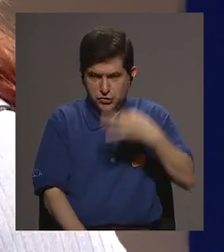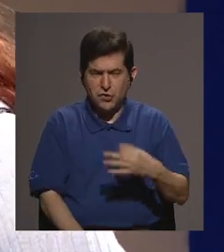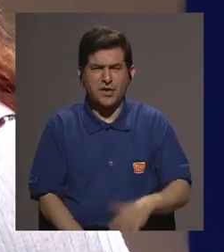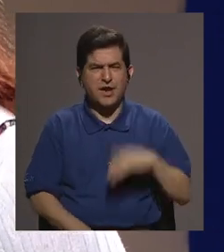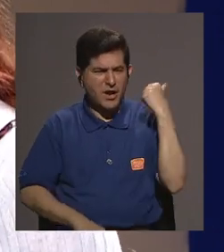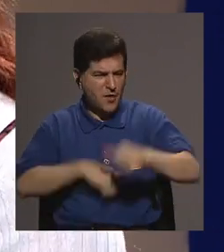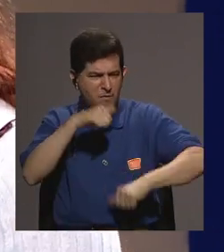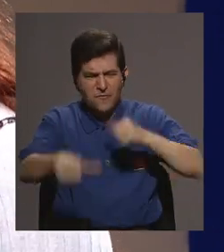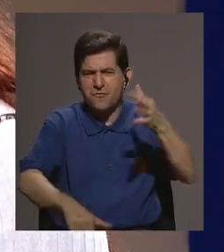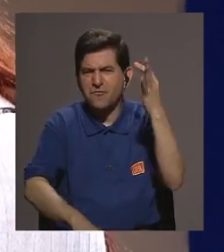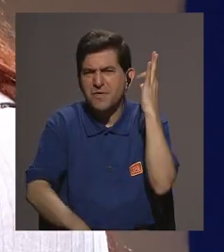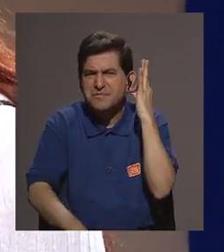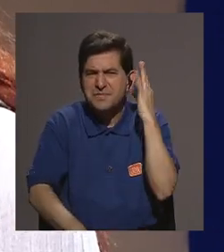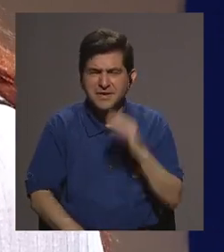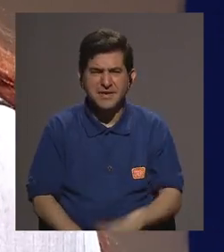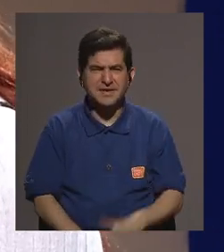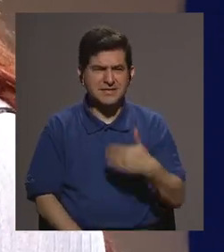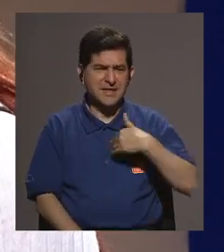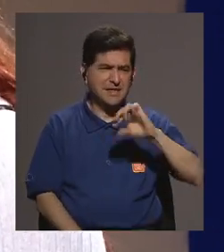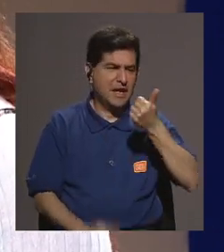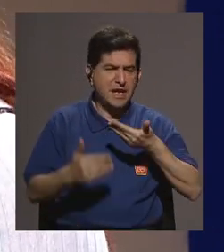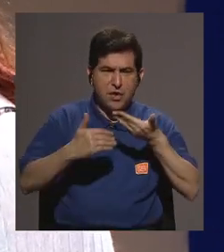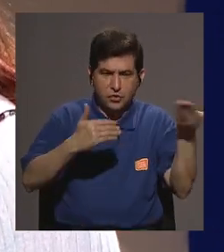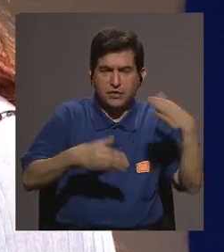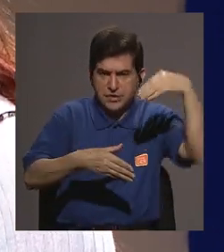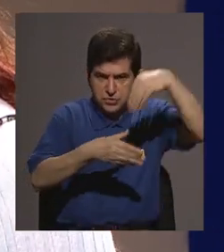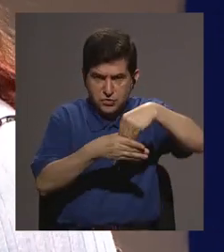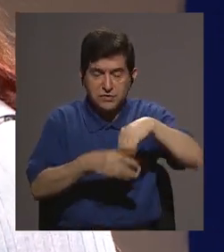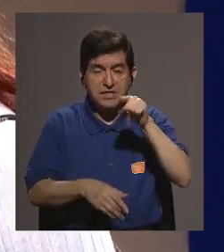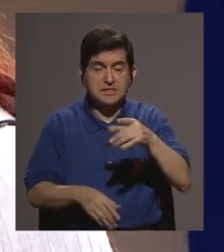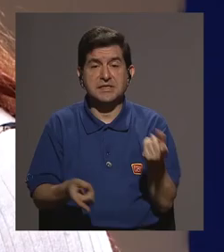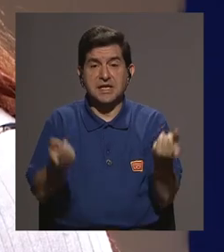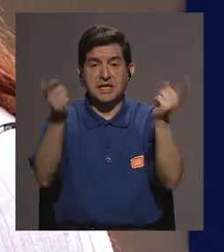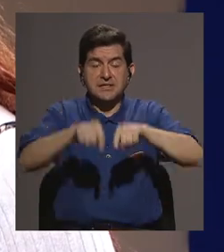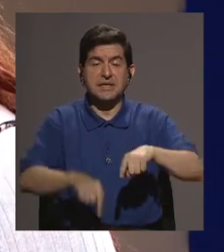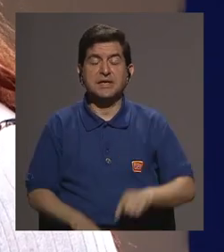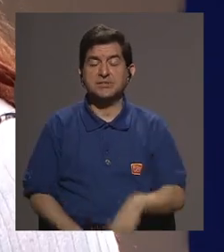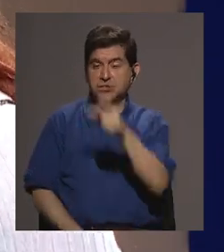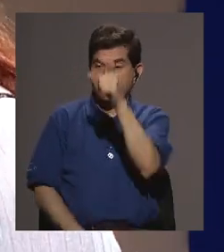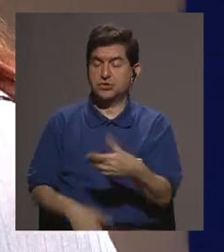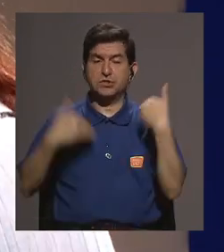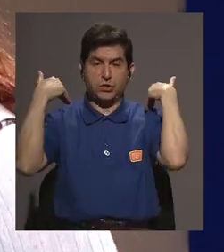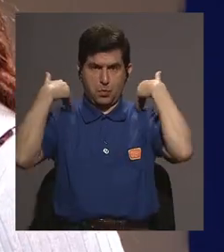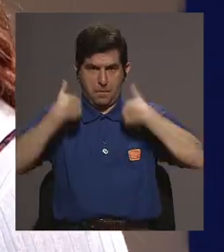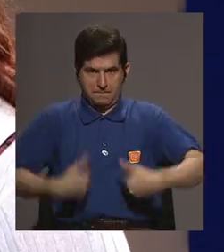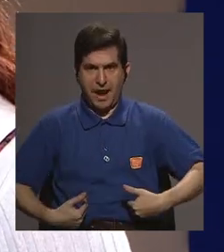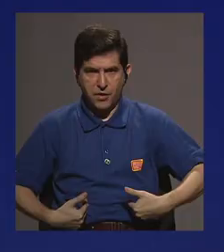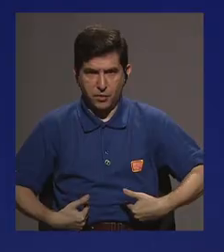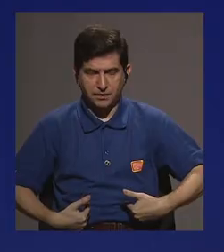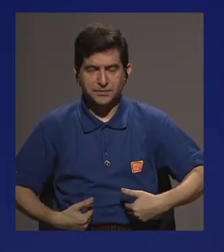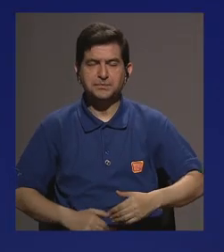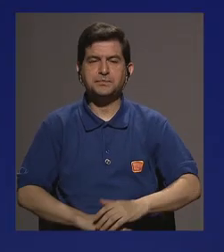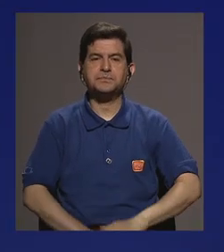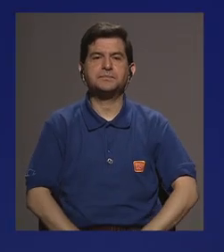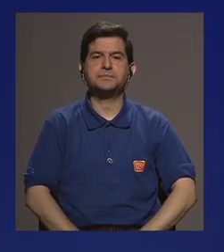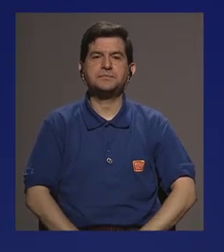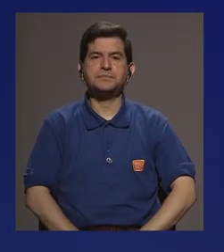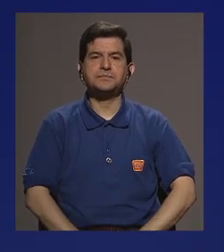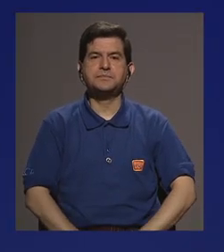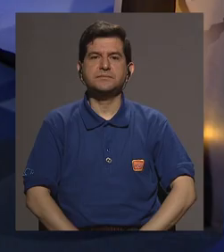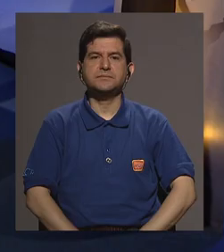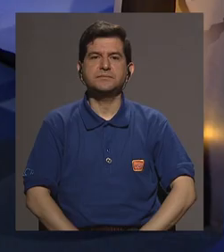para mí feminista pues lleva a otras cosas en este caso simplemente es un ser humano que